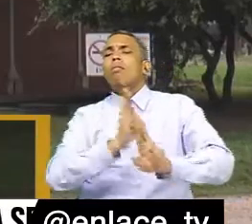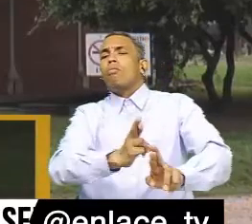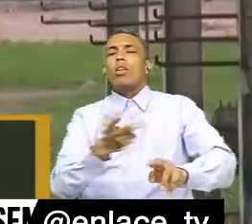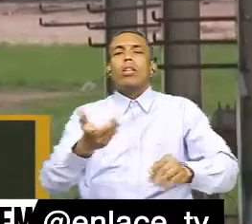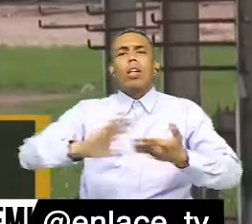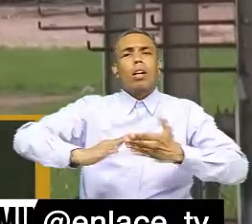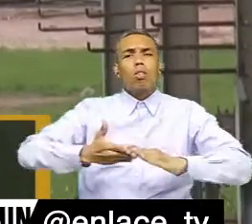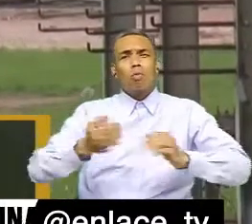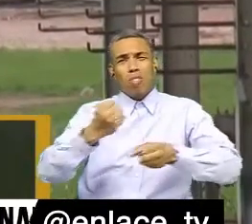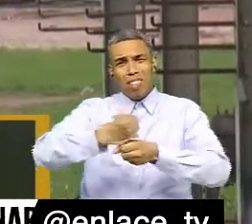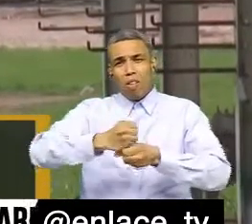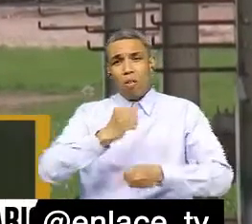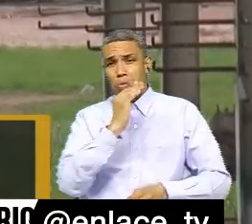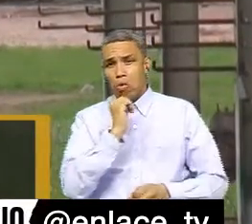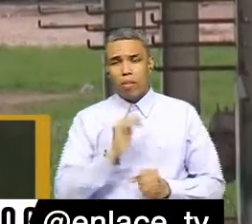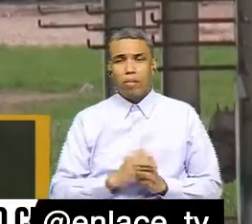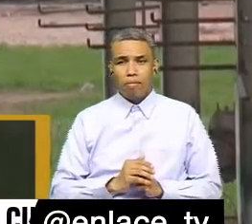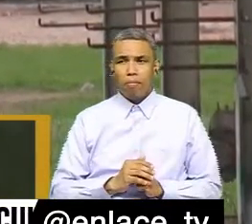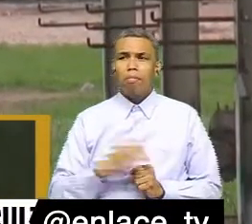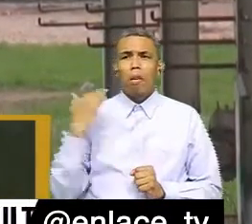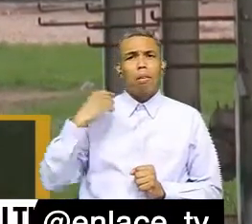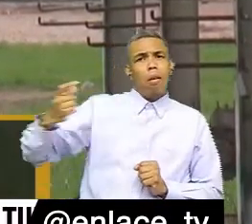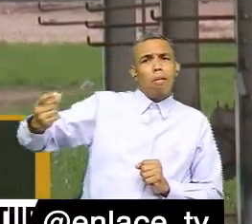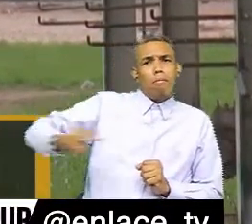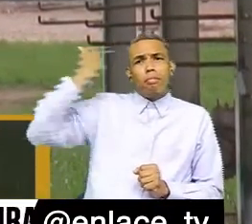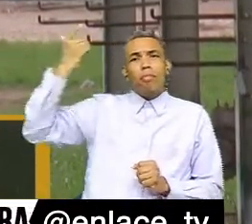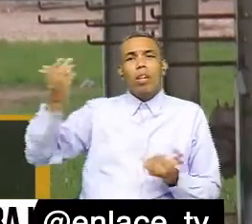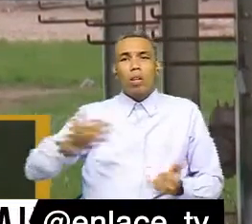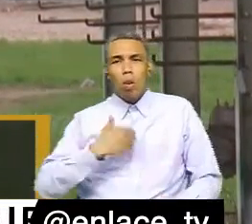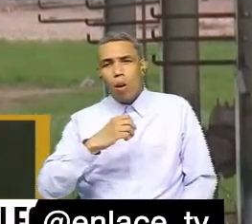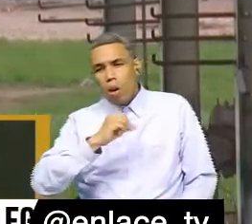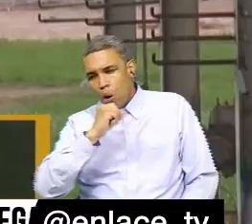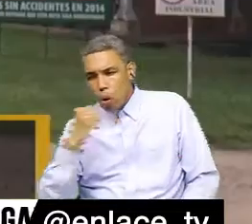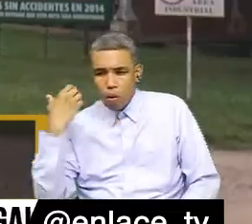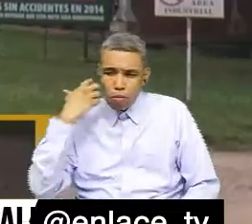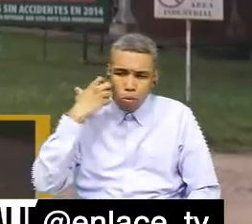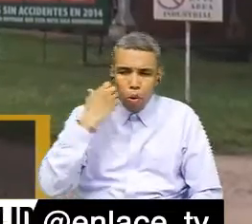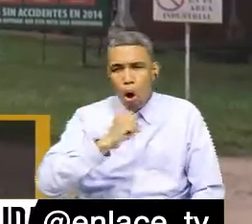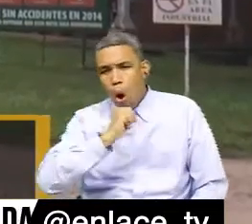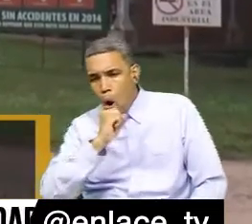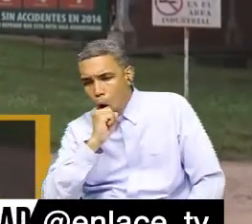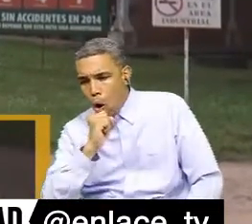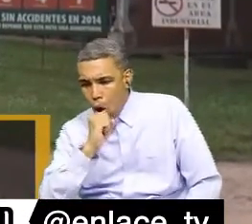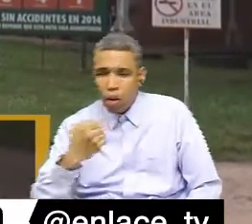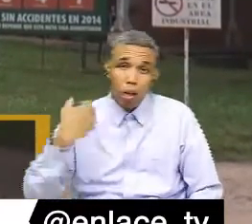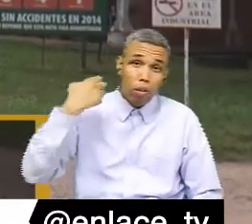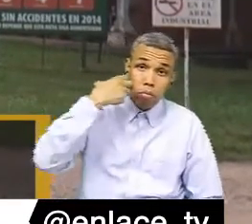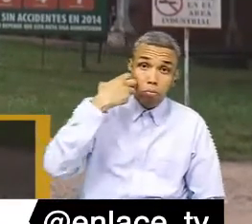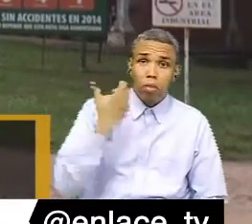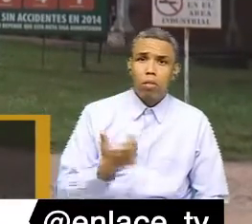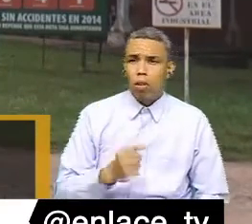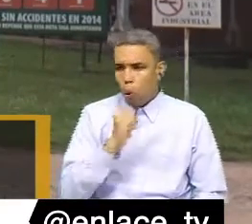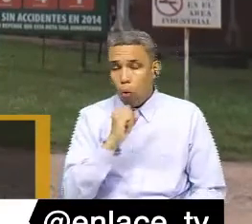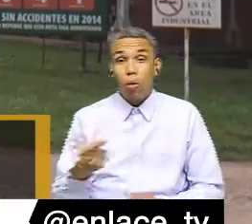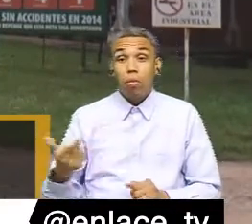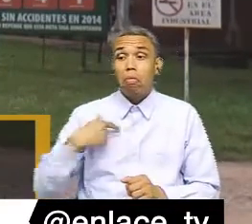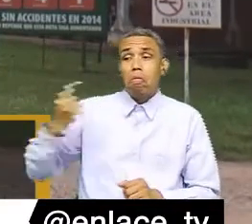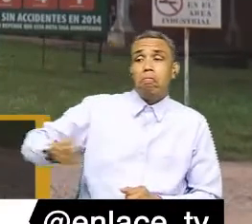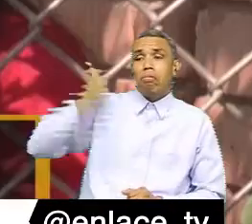luego de una tutela reintegrada y ahora continúa con la afectación de su pulmón izquierdo y según ella nadie le responde